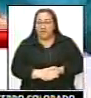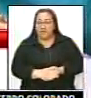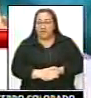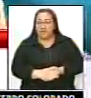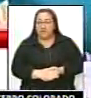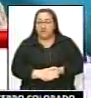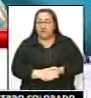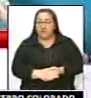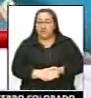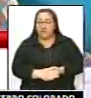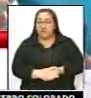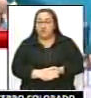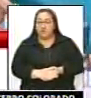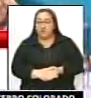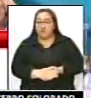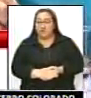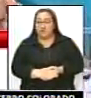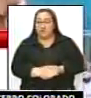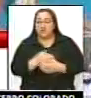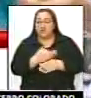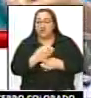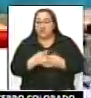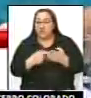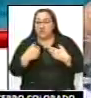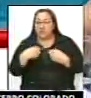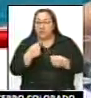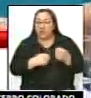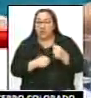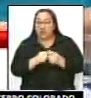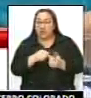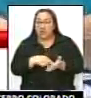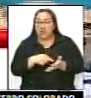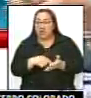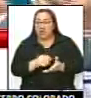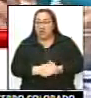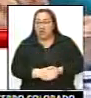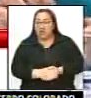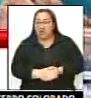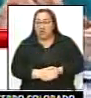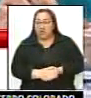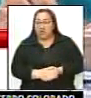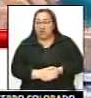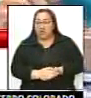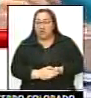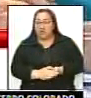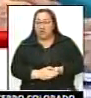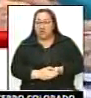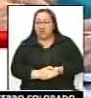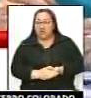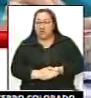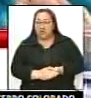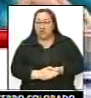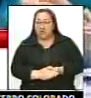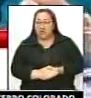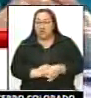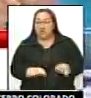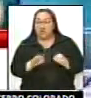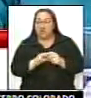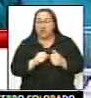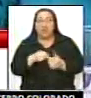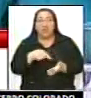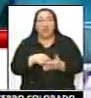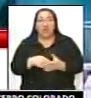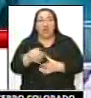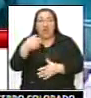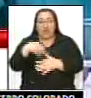La estrategia que se tiene en el manejo de la deuda prioriza el endeudamiento interno, porque es